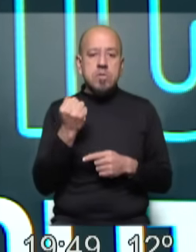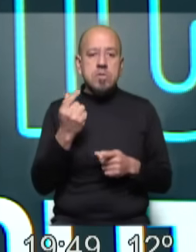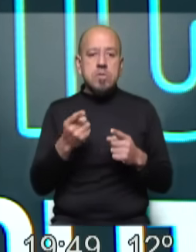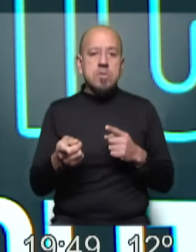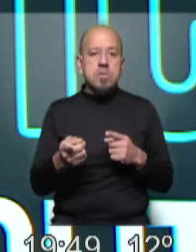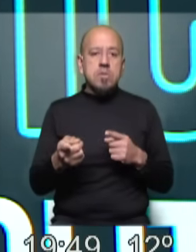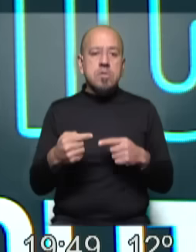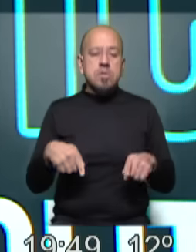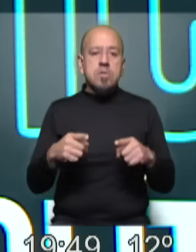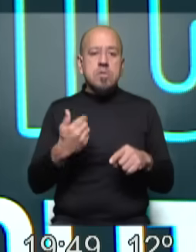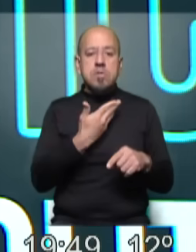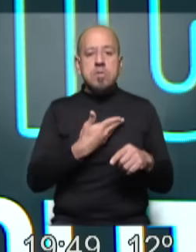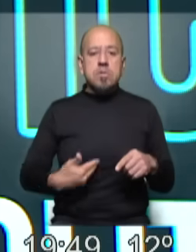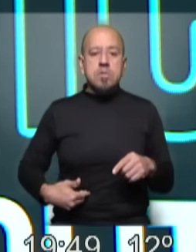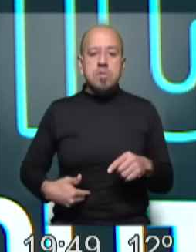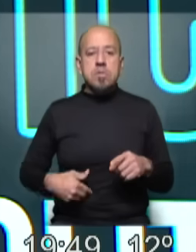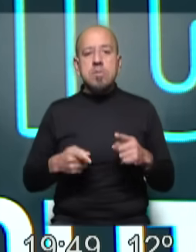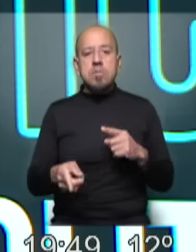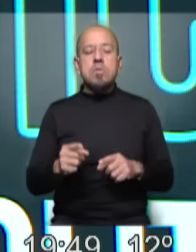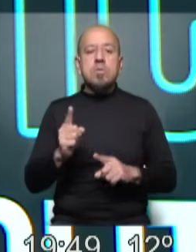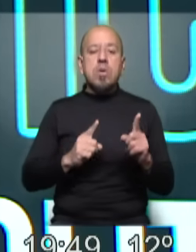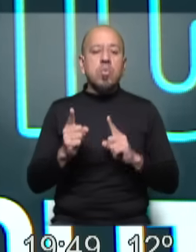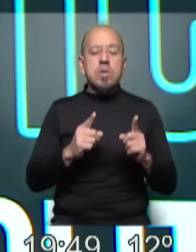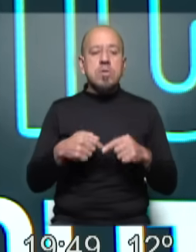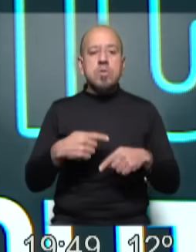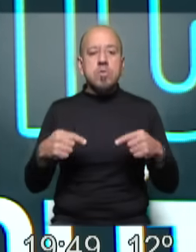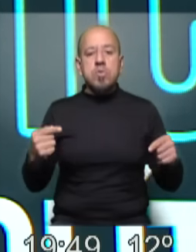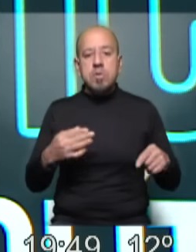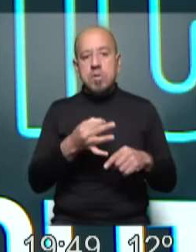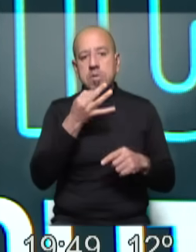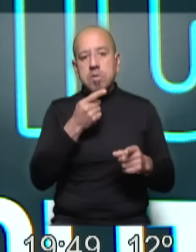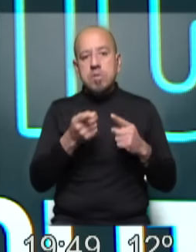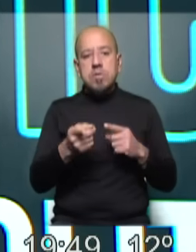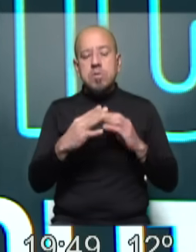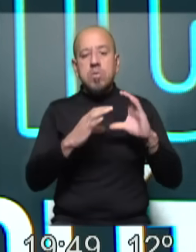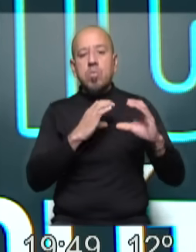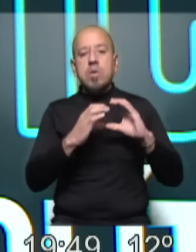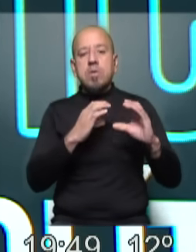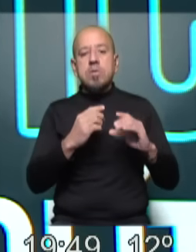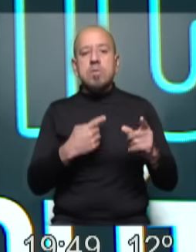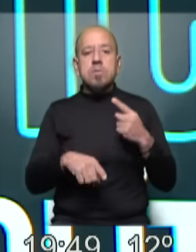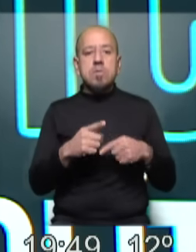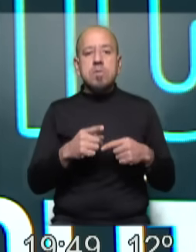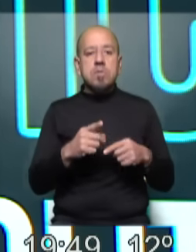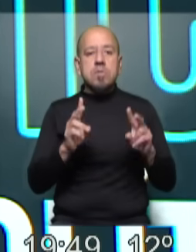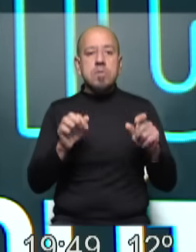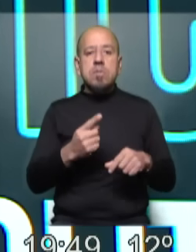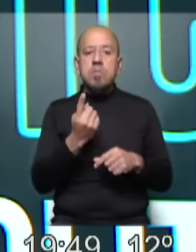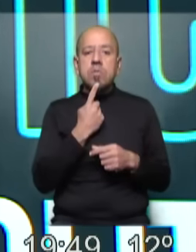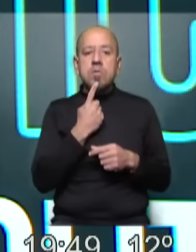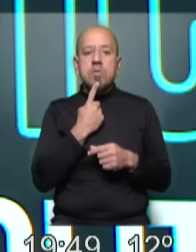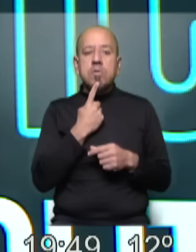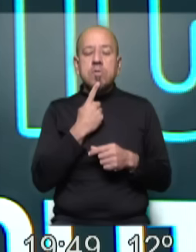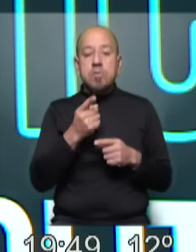sobre el presidente sobre algunas decisiones en términos de comunicación pero también en decisiones políticas y